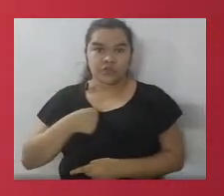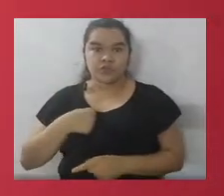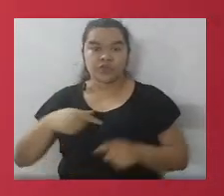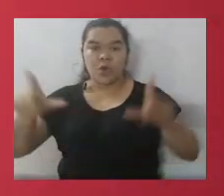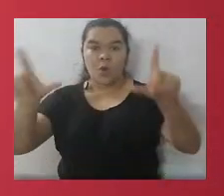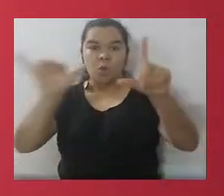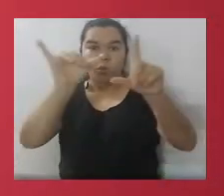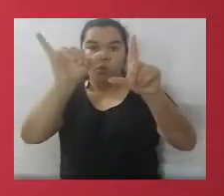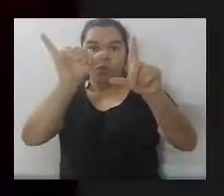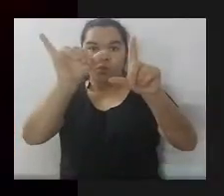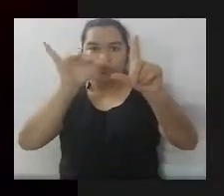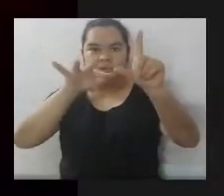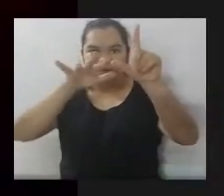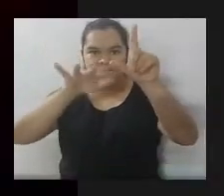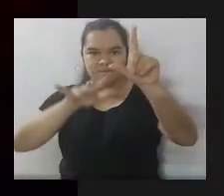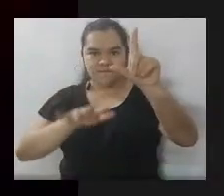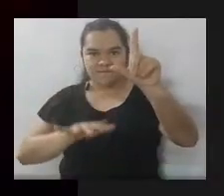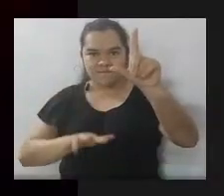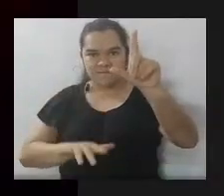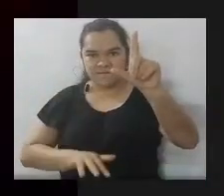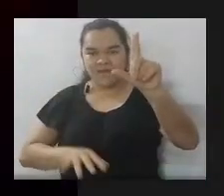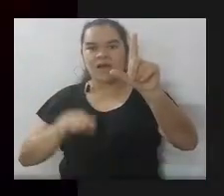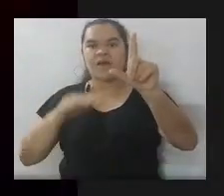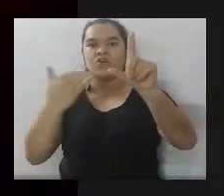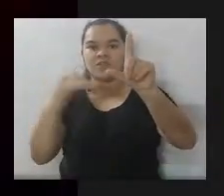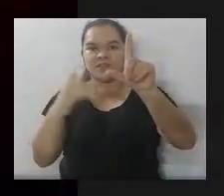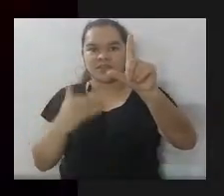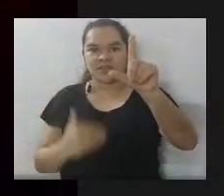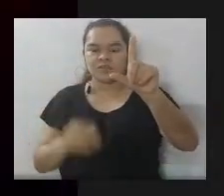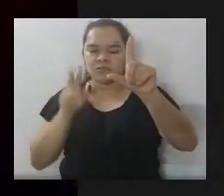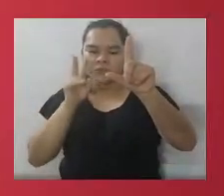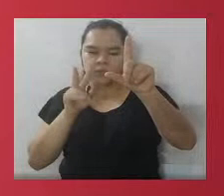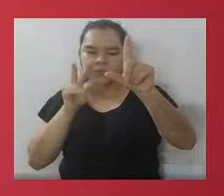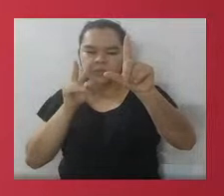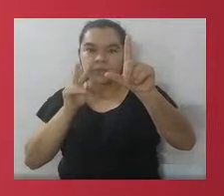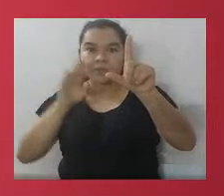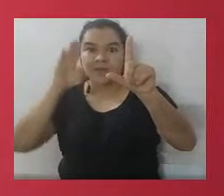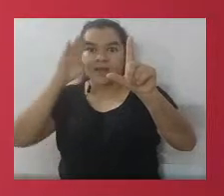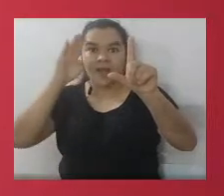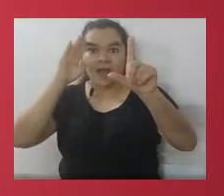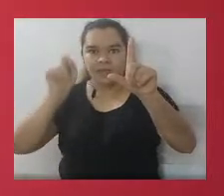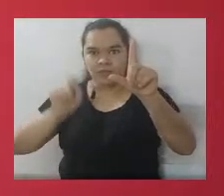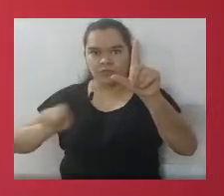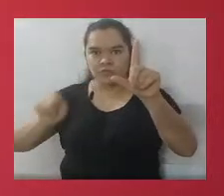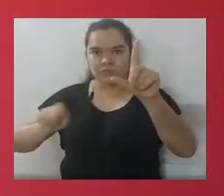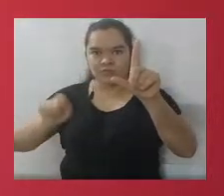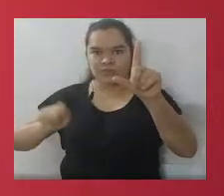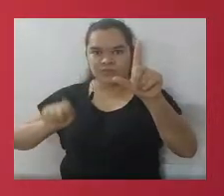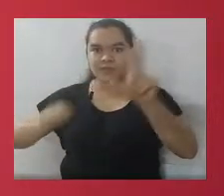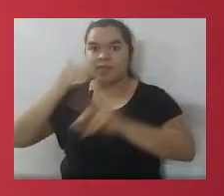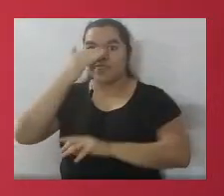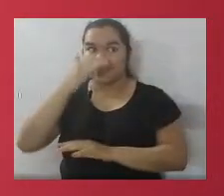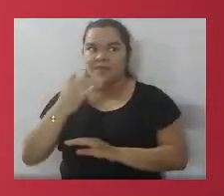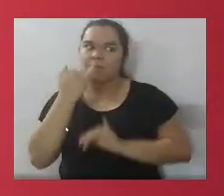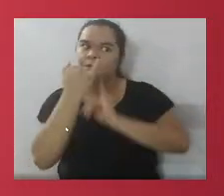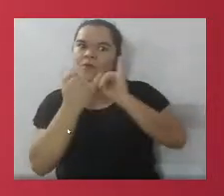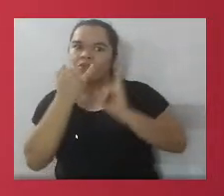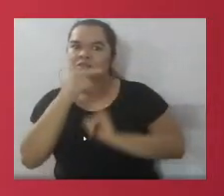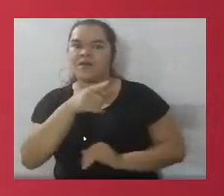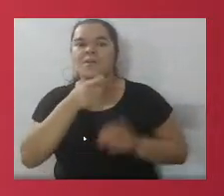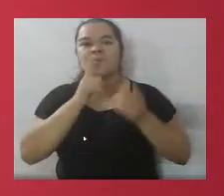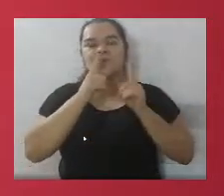de las cuestiones que ustedes vayan planteando y seguramente podremos resolverlas entre todos al finalizar